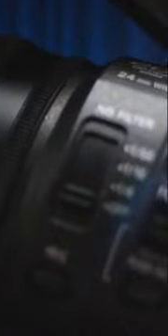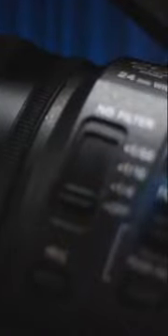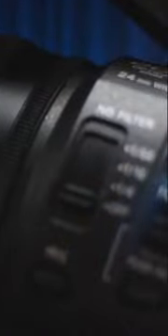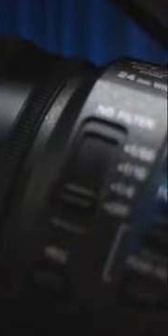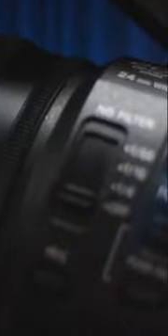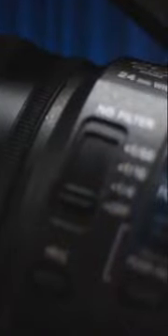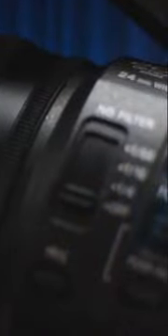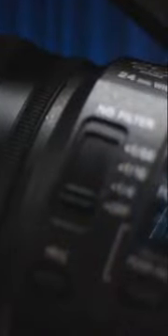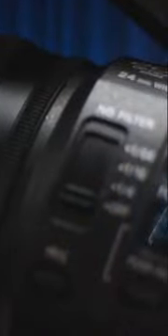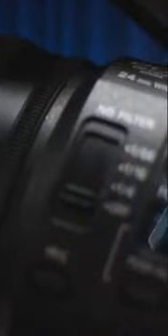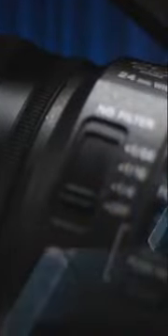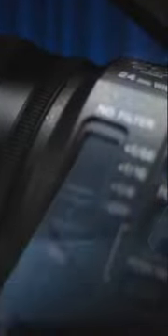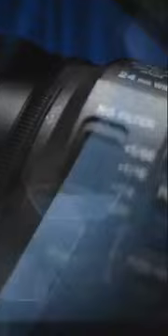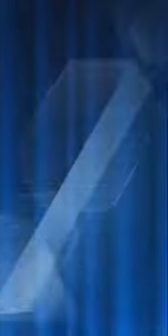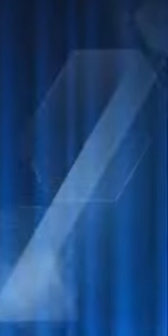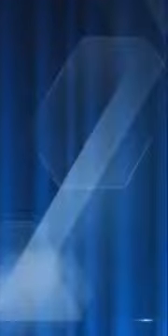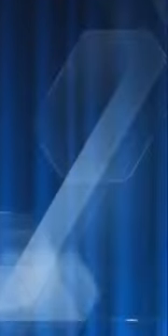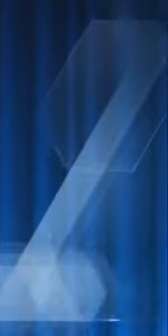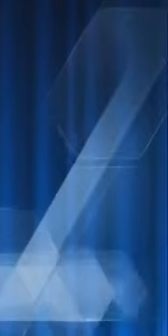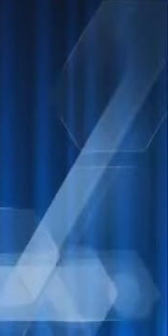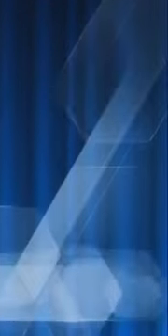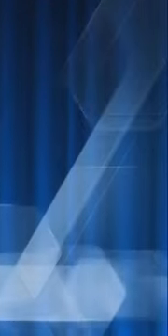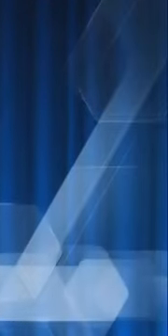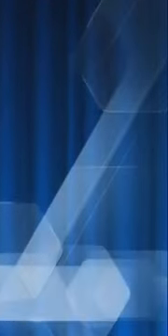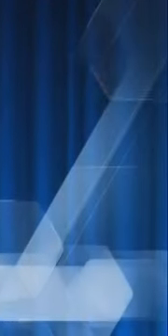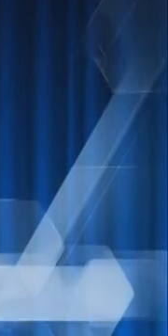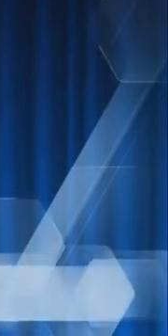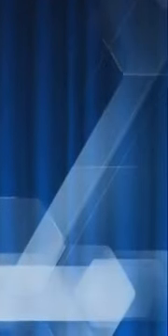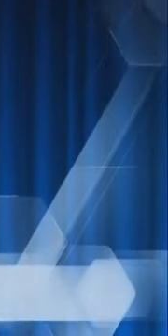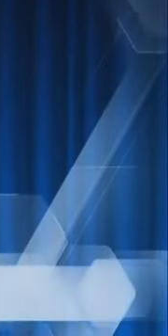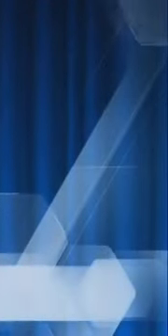los Ciegos y Sordos de Guatemala presenta